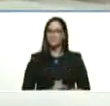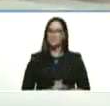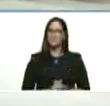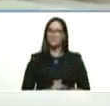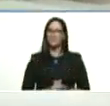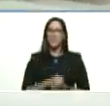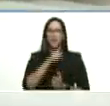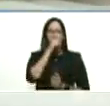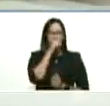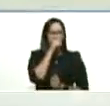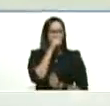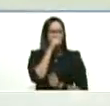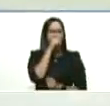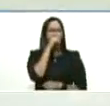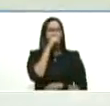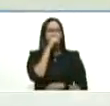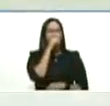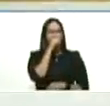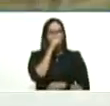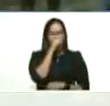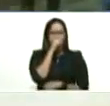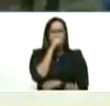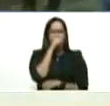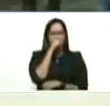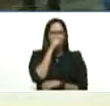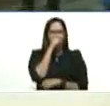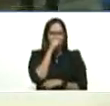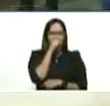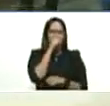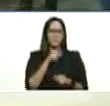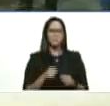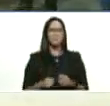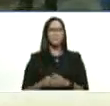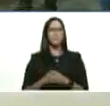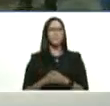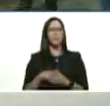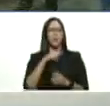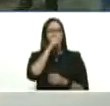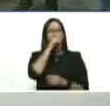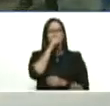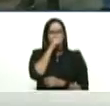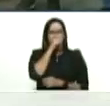La Nutrichicha pura es un producto instantáneo en polvo,